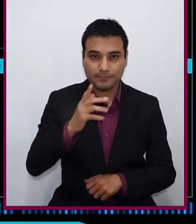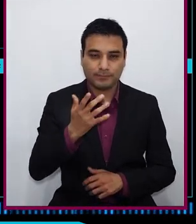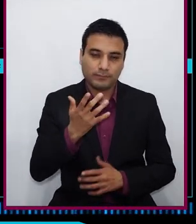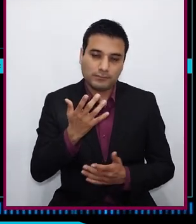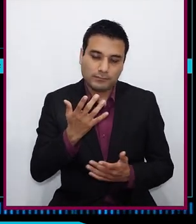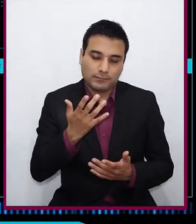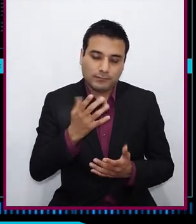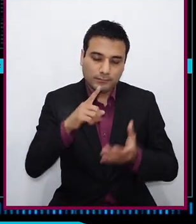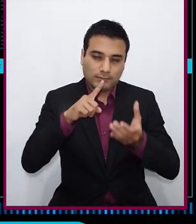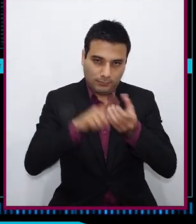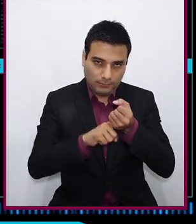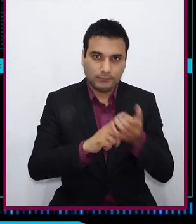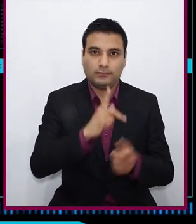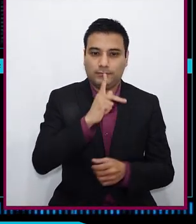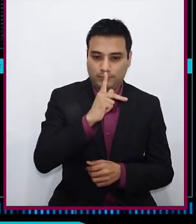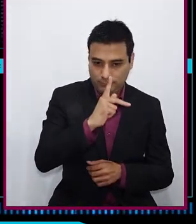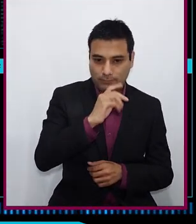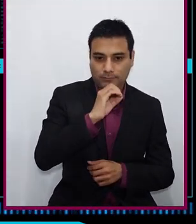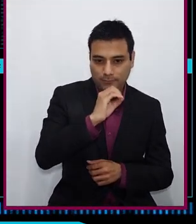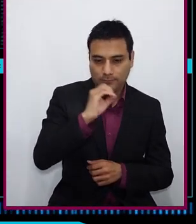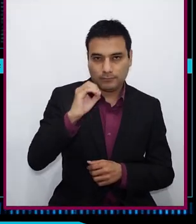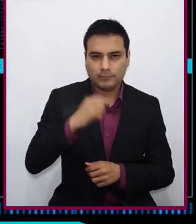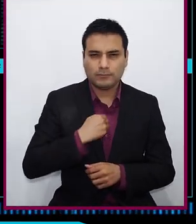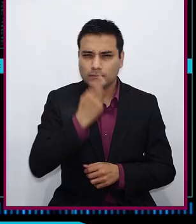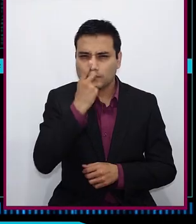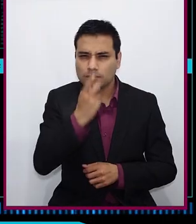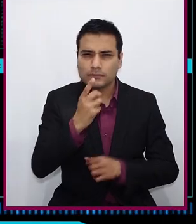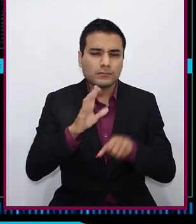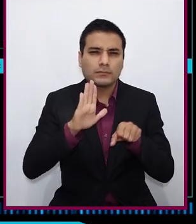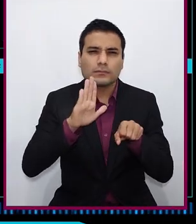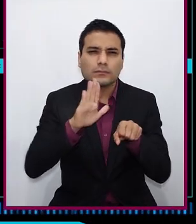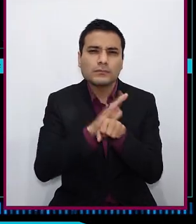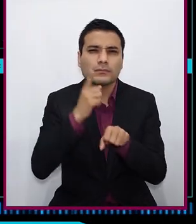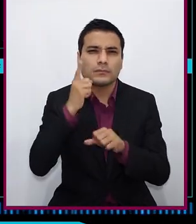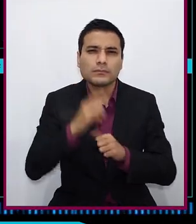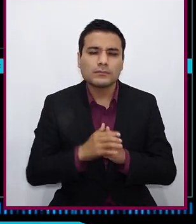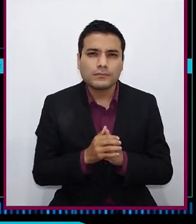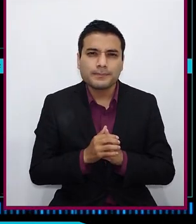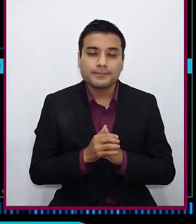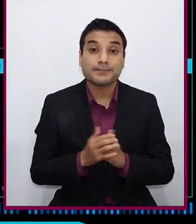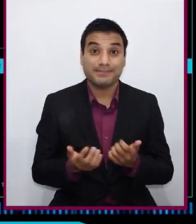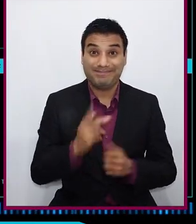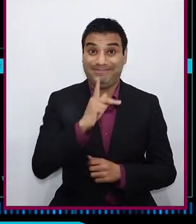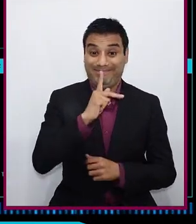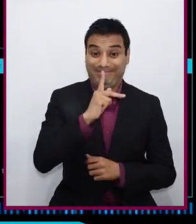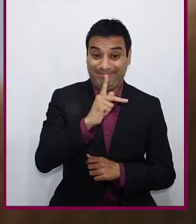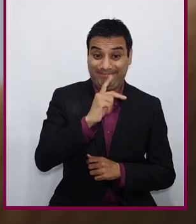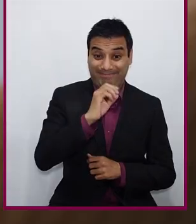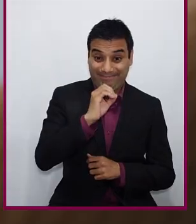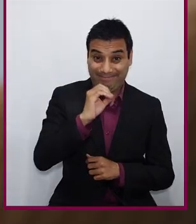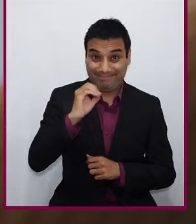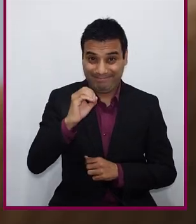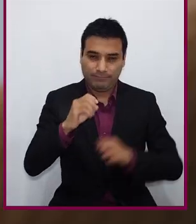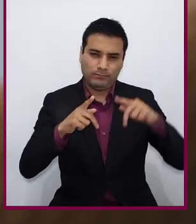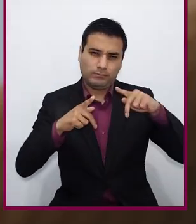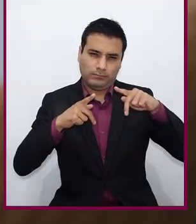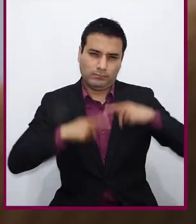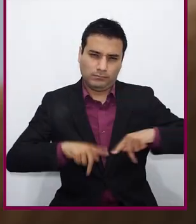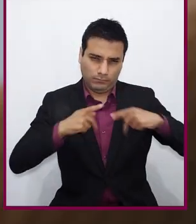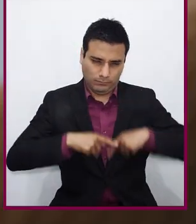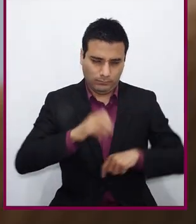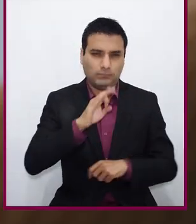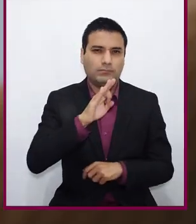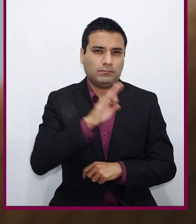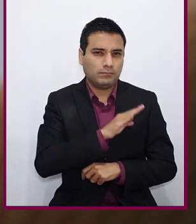al tener los 90 objetos los desarrolladores pueden hacer los cambios de manera más limpia y sencillo a sus diferentes versiones